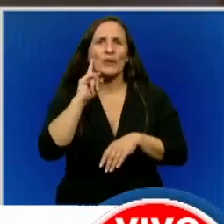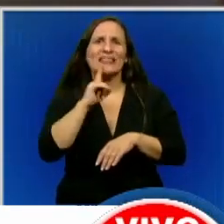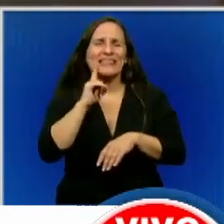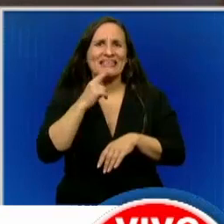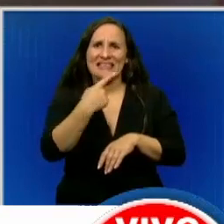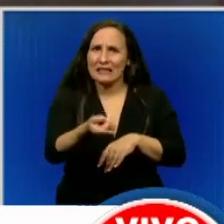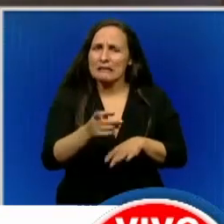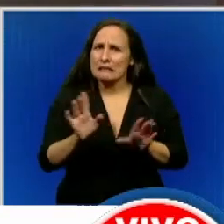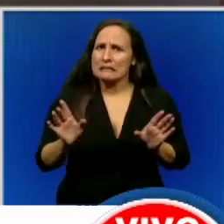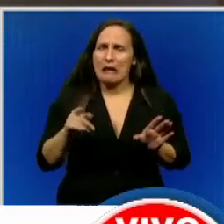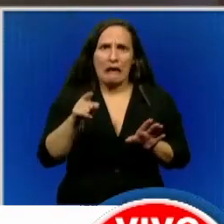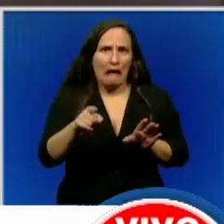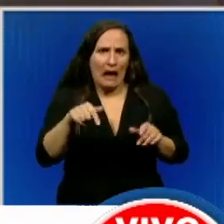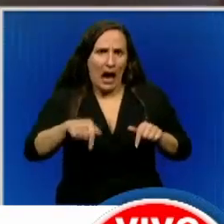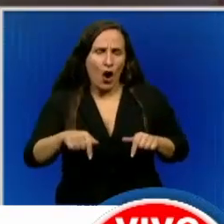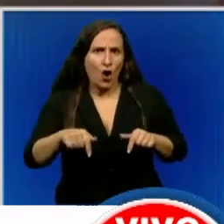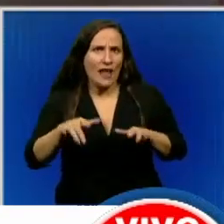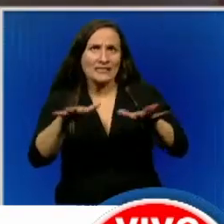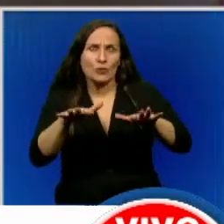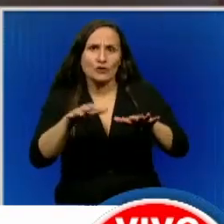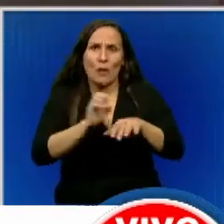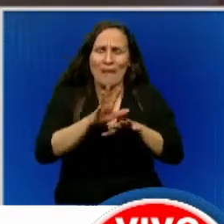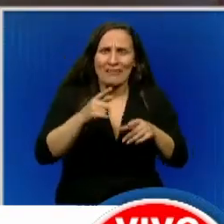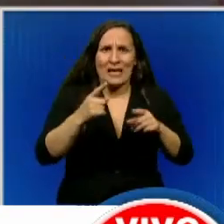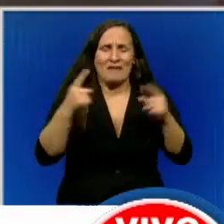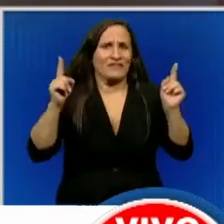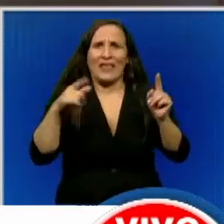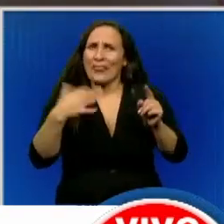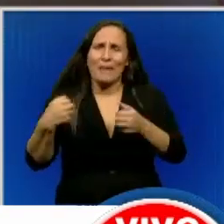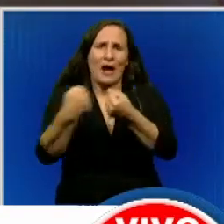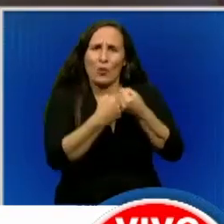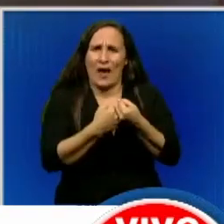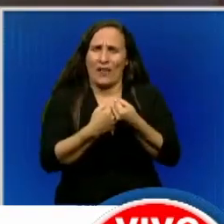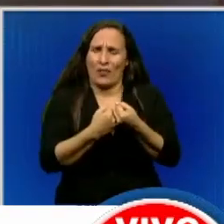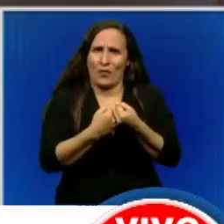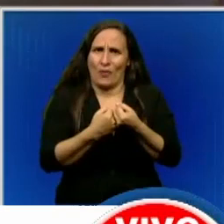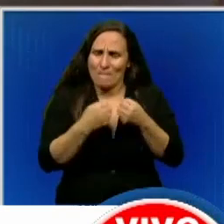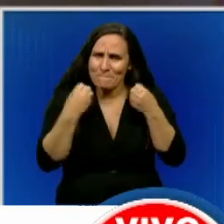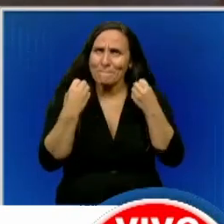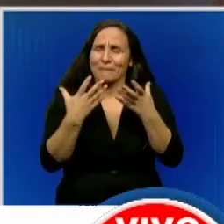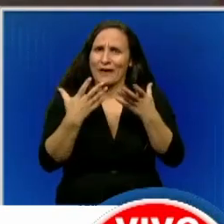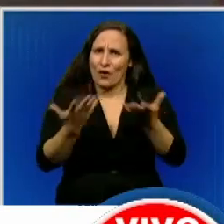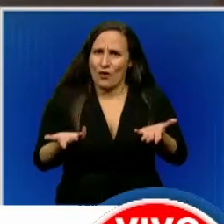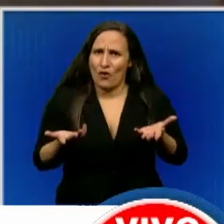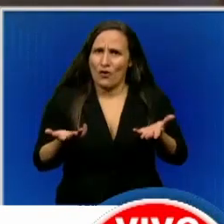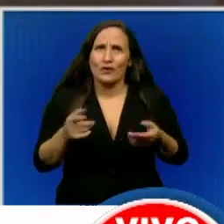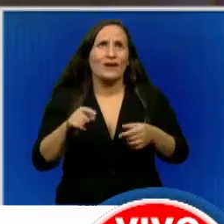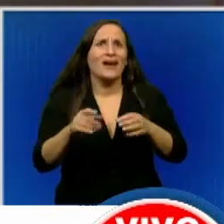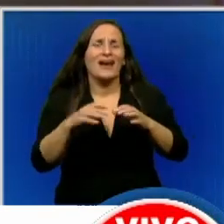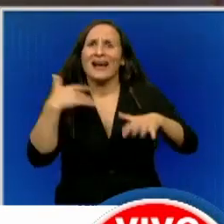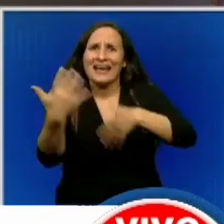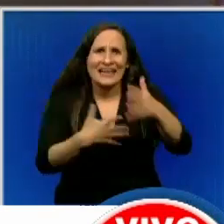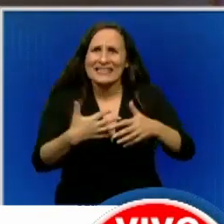de excepción, más acuerdo aún y menos excepción. 2/3 la política para liberar una crisis en todos los